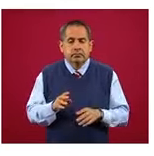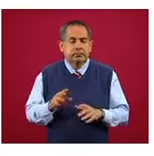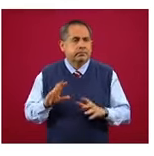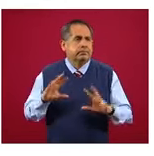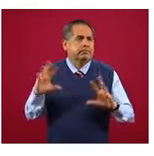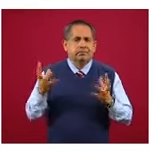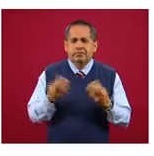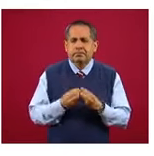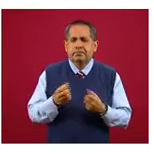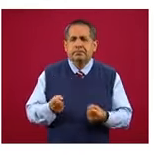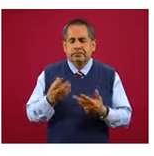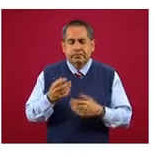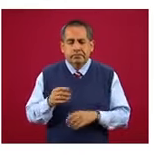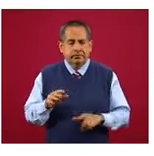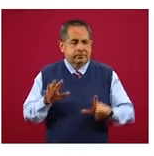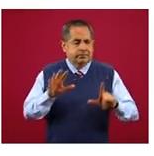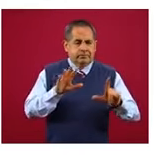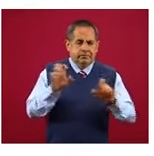hoy de